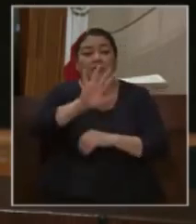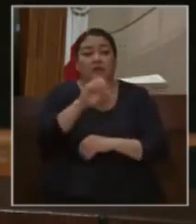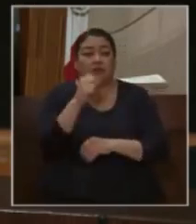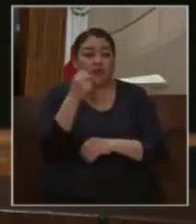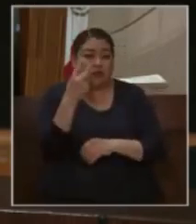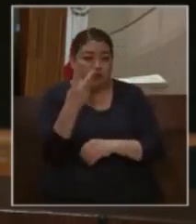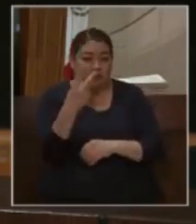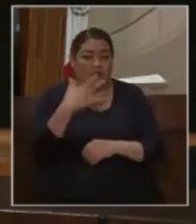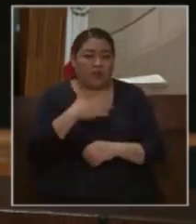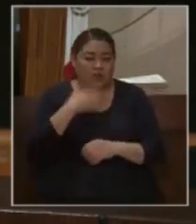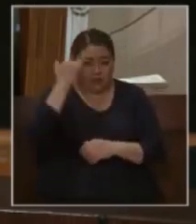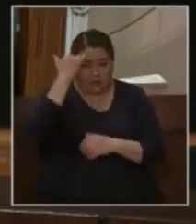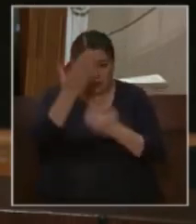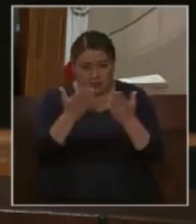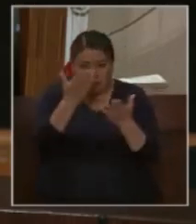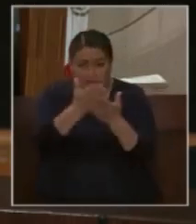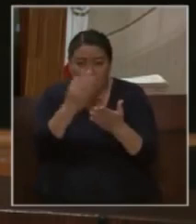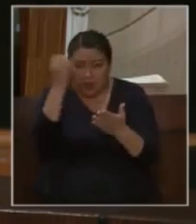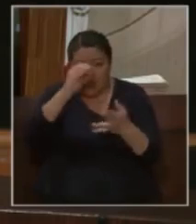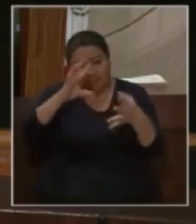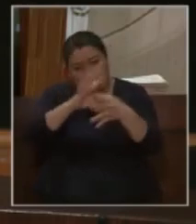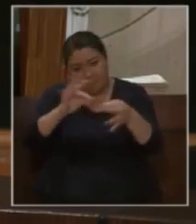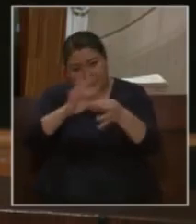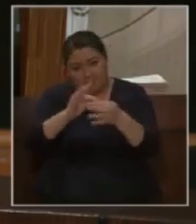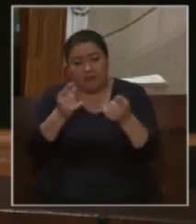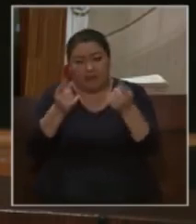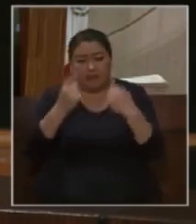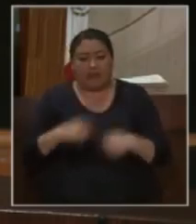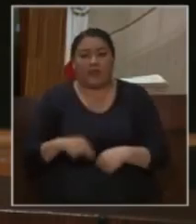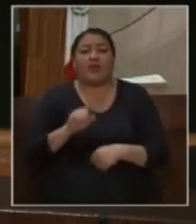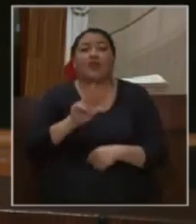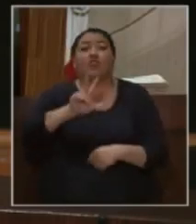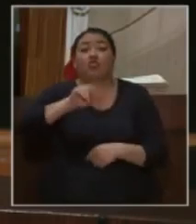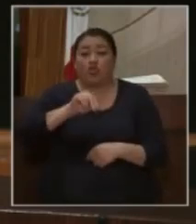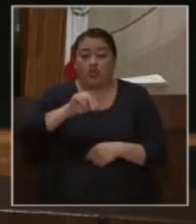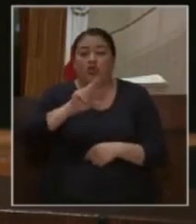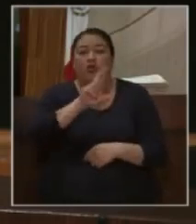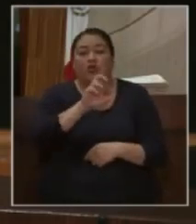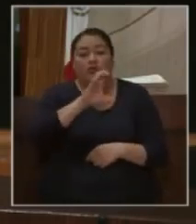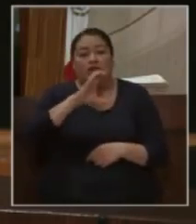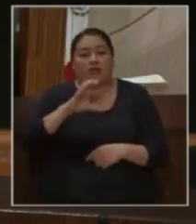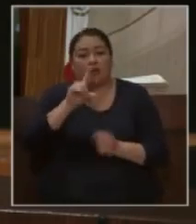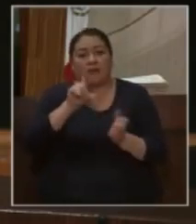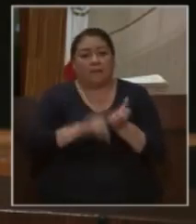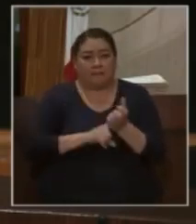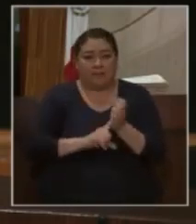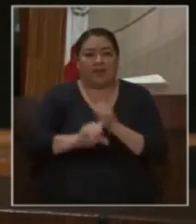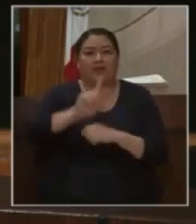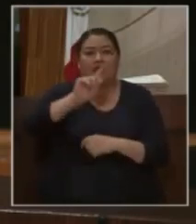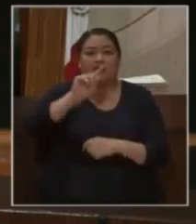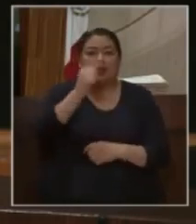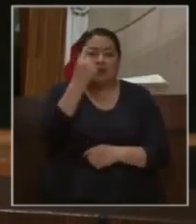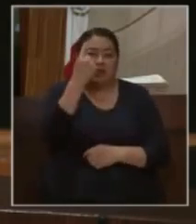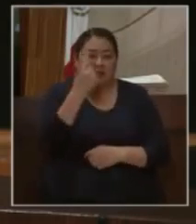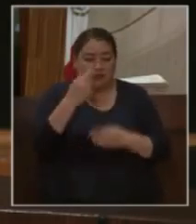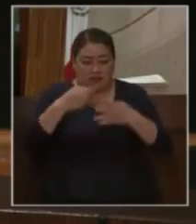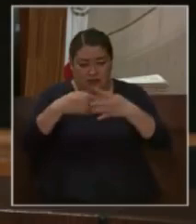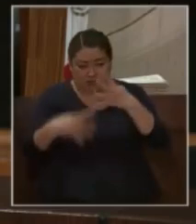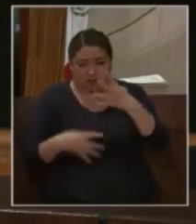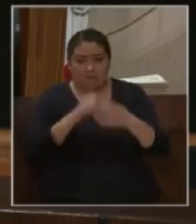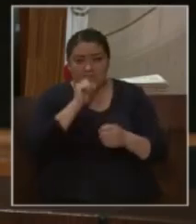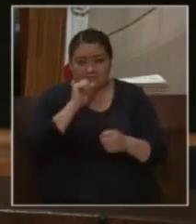1052, emitiendo un voto razonado, y en contra del recurso de reconsideración 1071 y